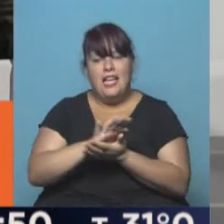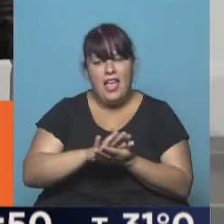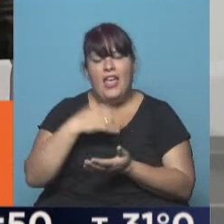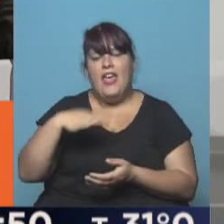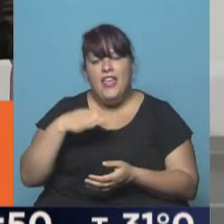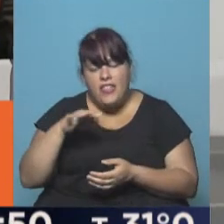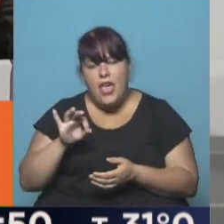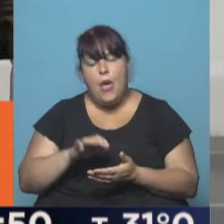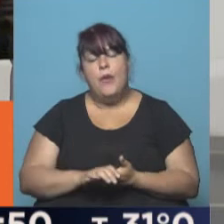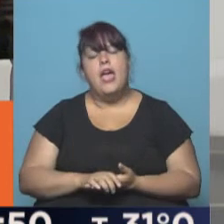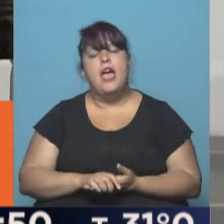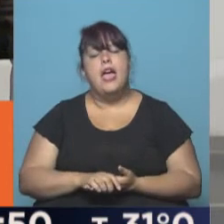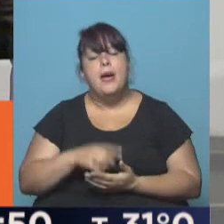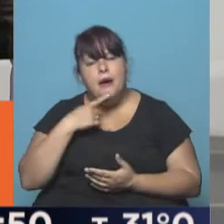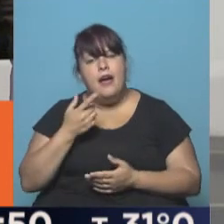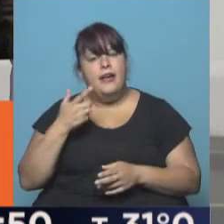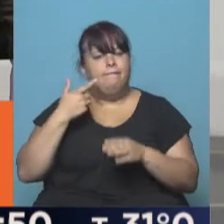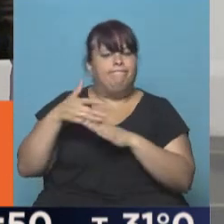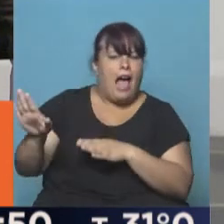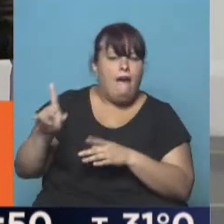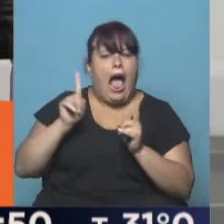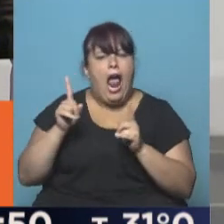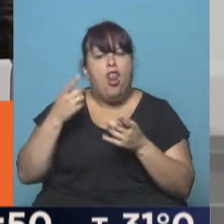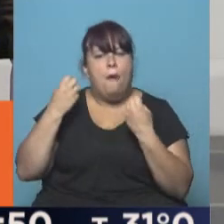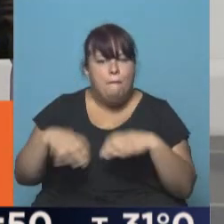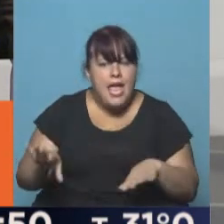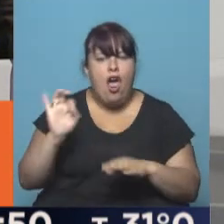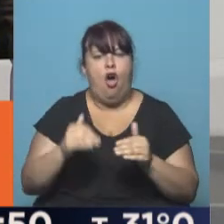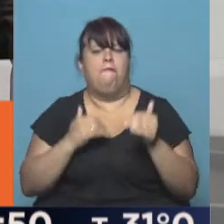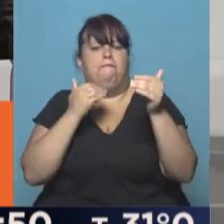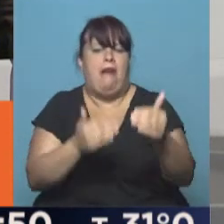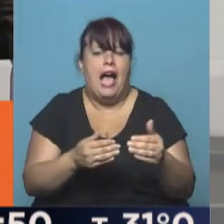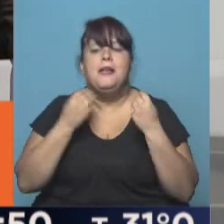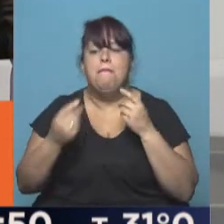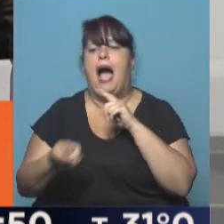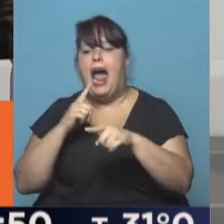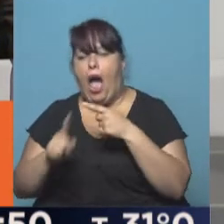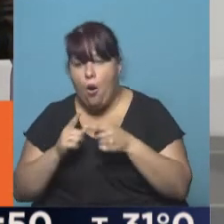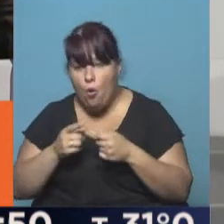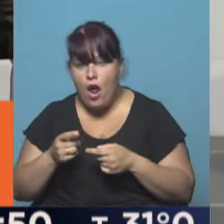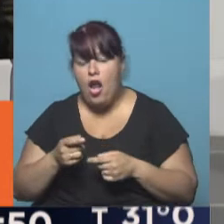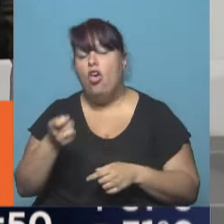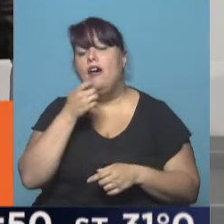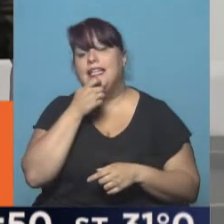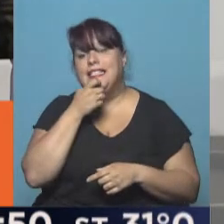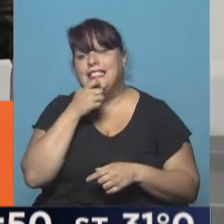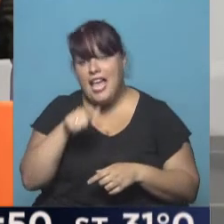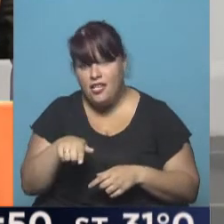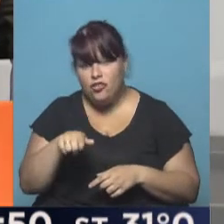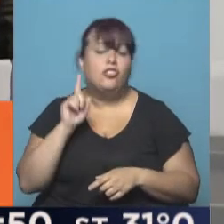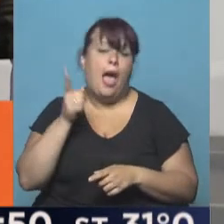que dejar de lado algo o postergar algo para llegar a un acuerdo, y si esto